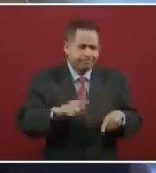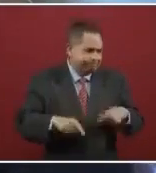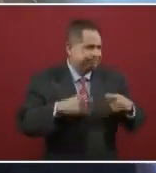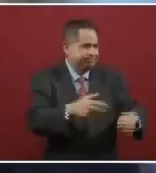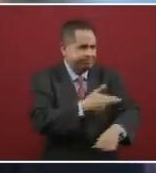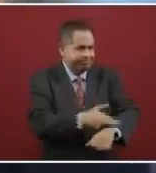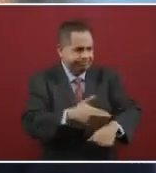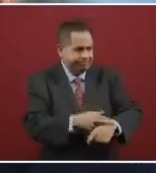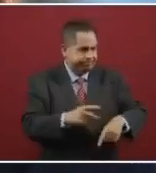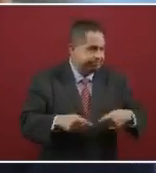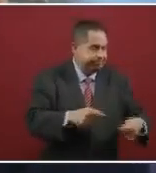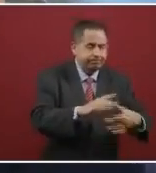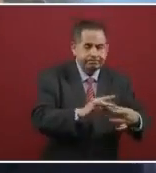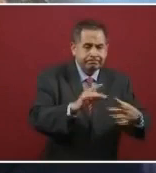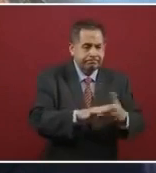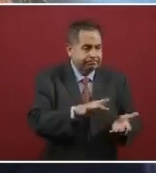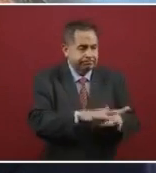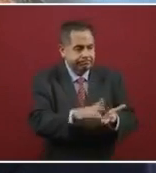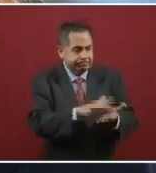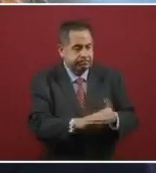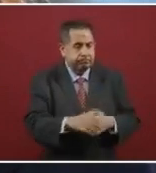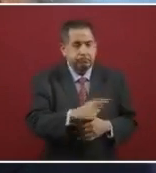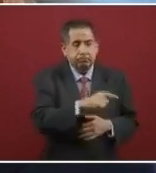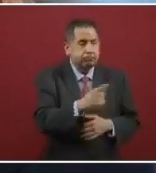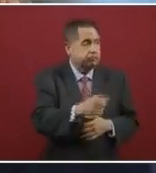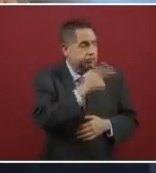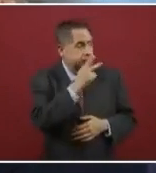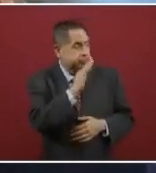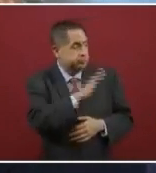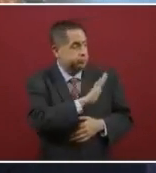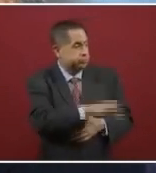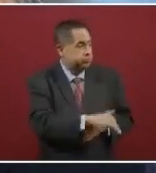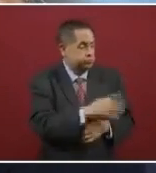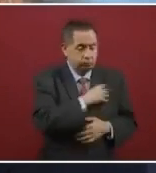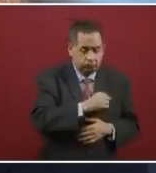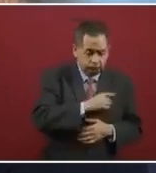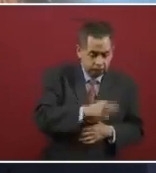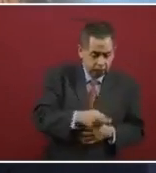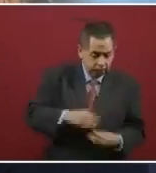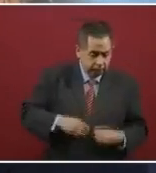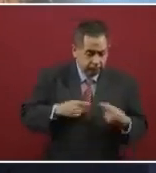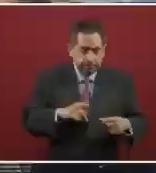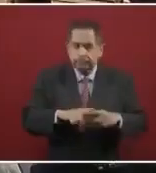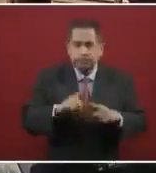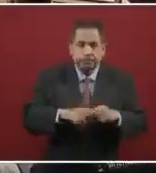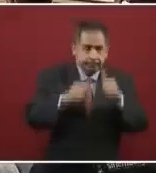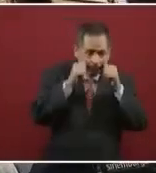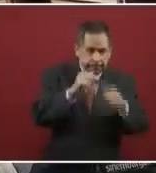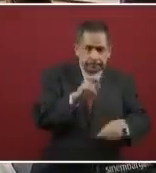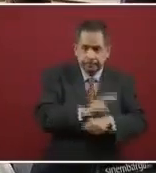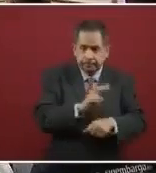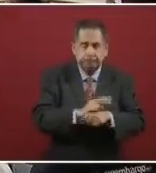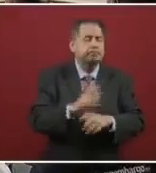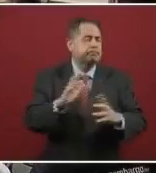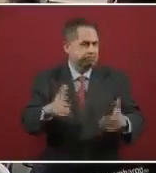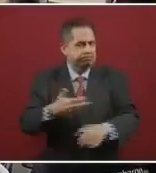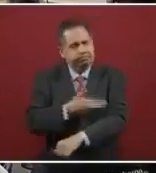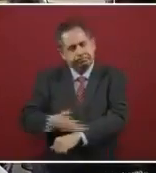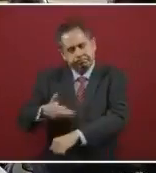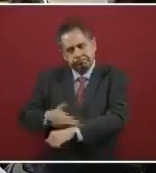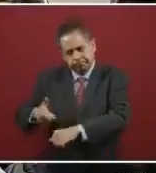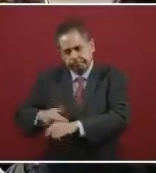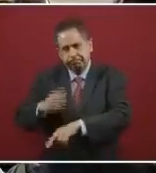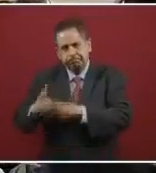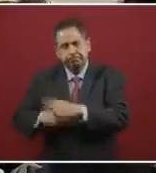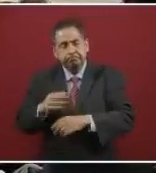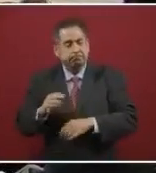con los censos para los apoyos de orfandad y de los demás apoyos federales para que se completen. Seguimiento y diagnóstico